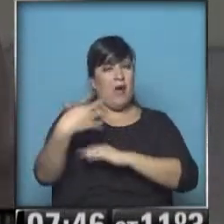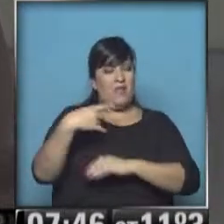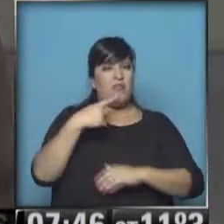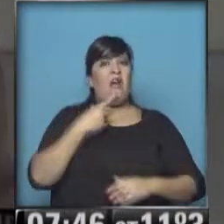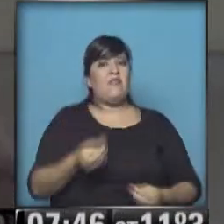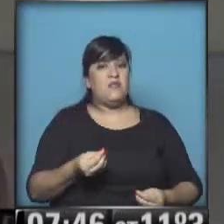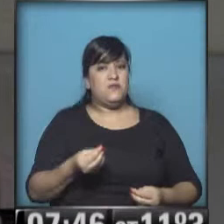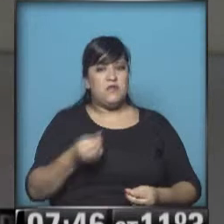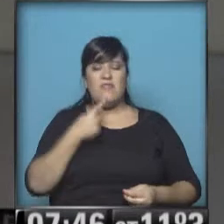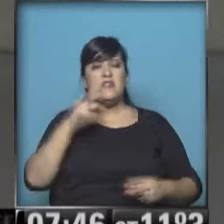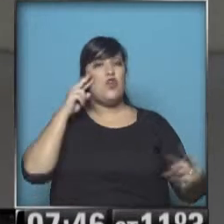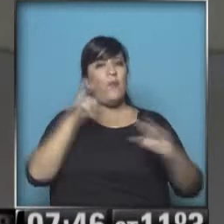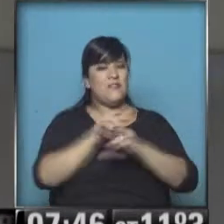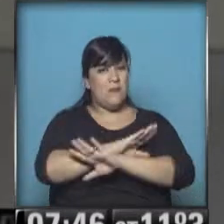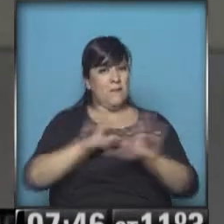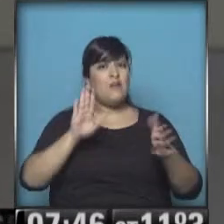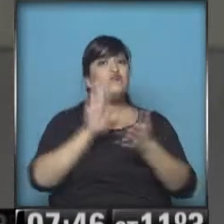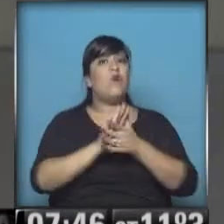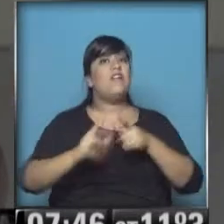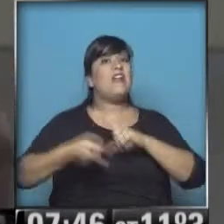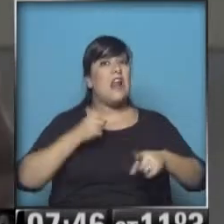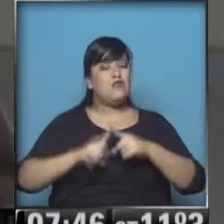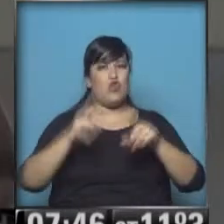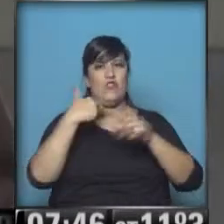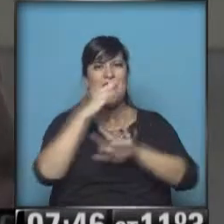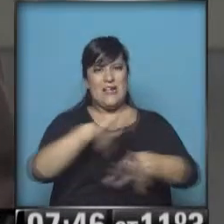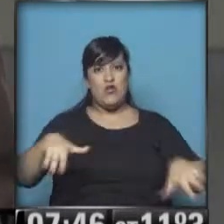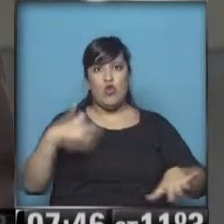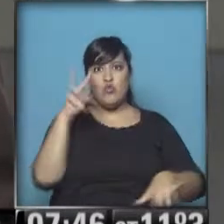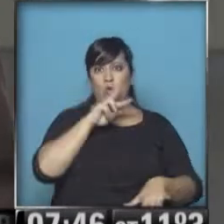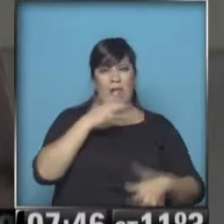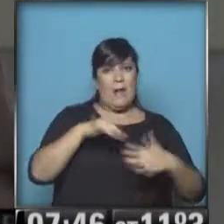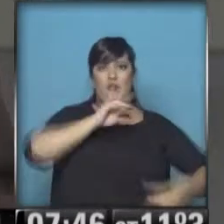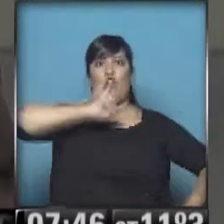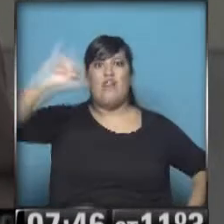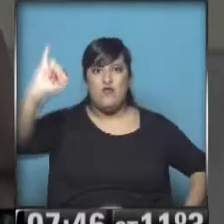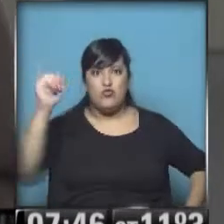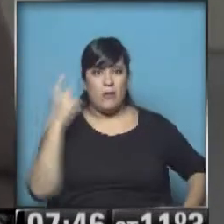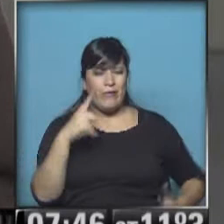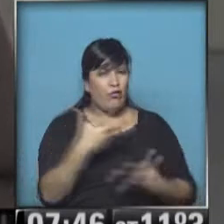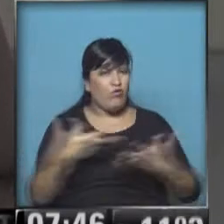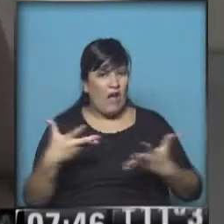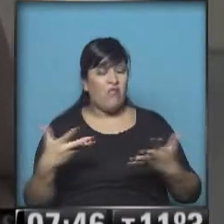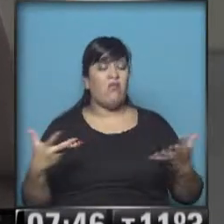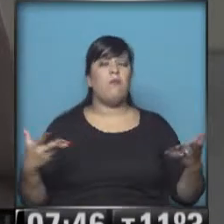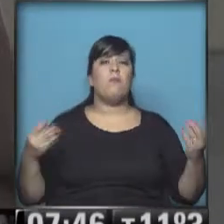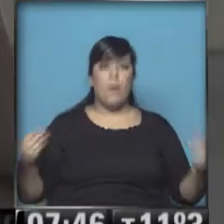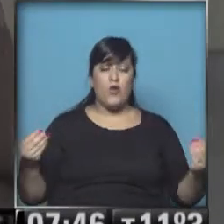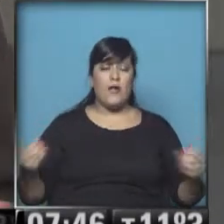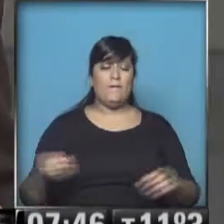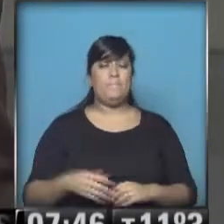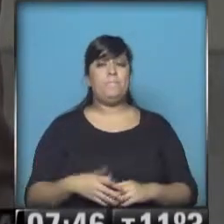los vas a ver más en relación a sus hijos. Hizo rápidamente la denuncia. Aparentemente ya era tarde. ¿Por qué digo aparentemente?